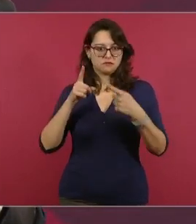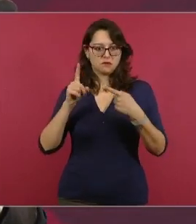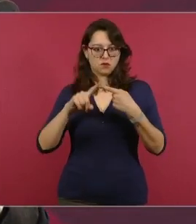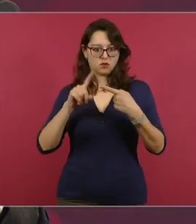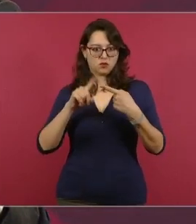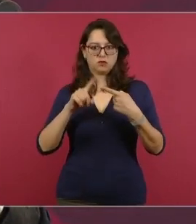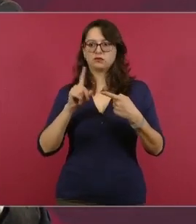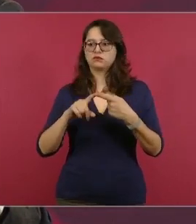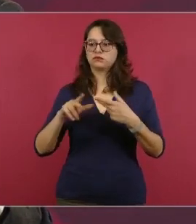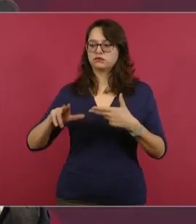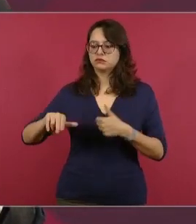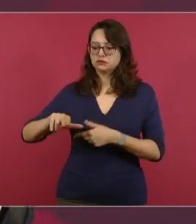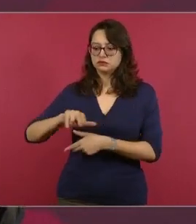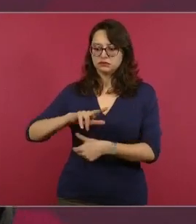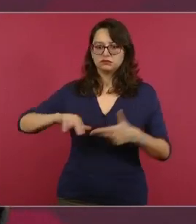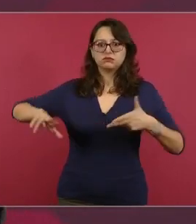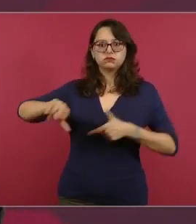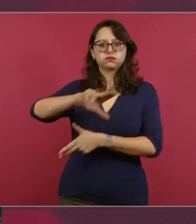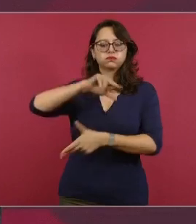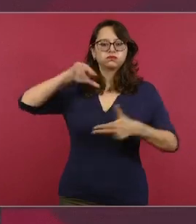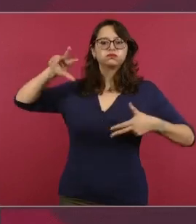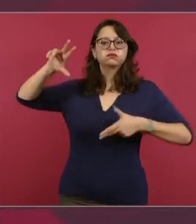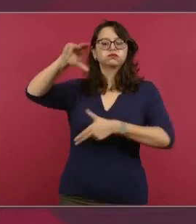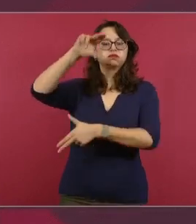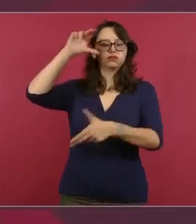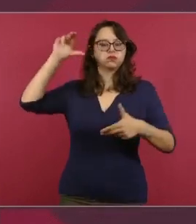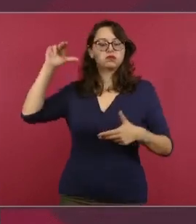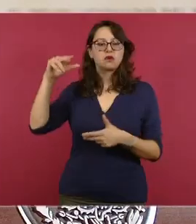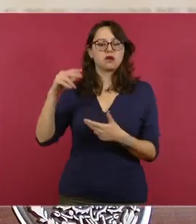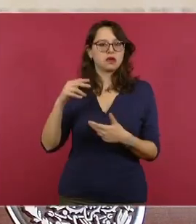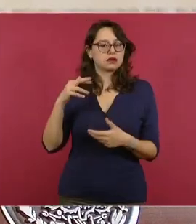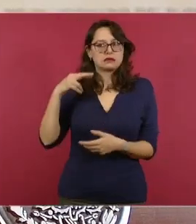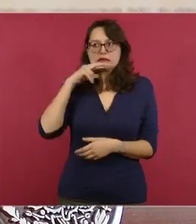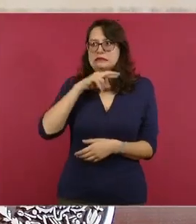tan poco tiempo, sino la magnitud